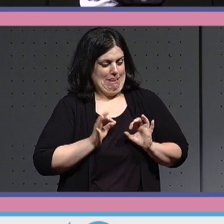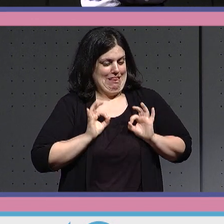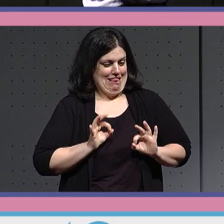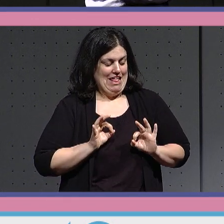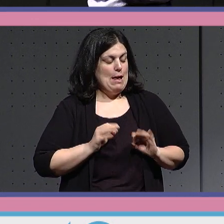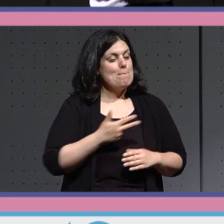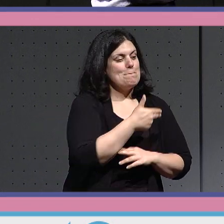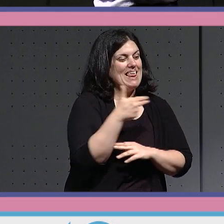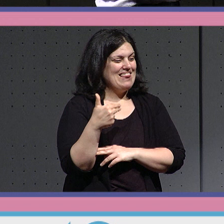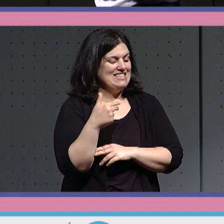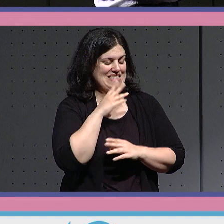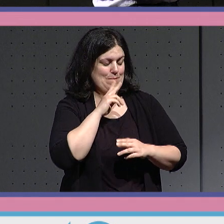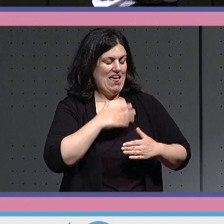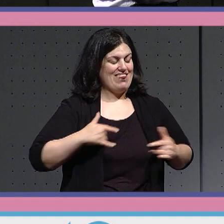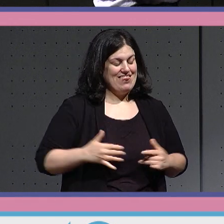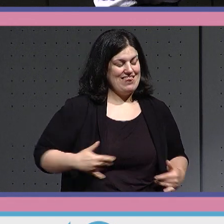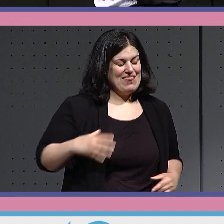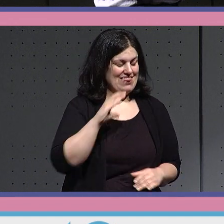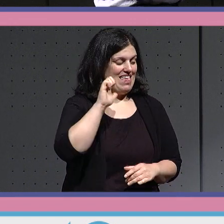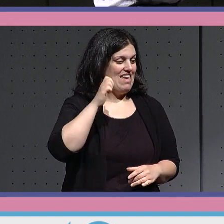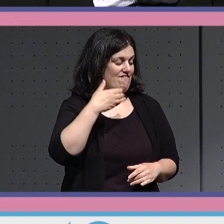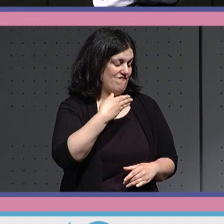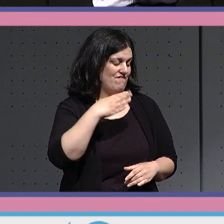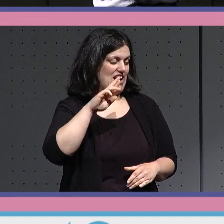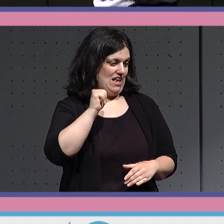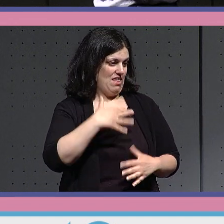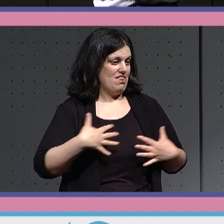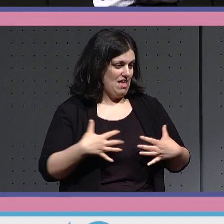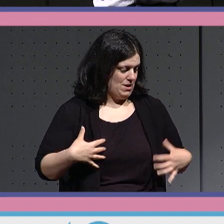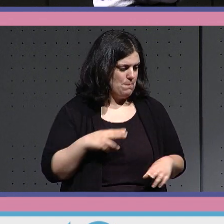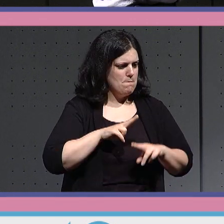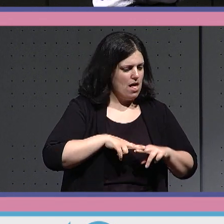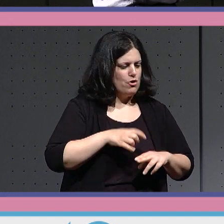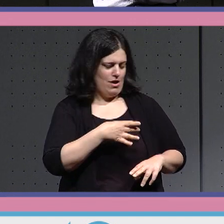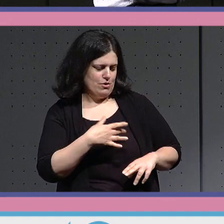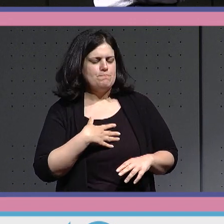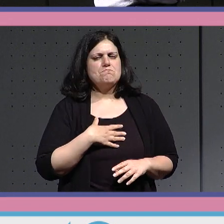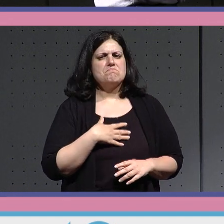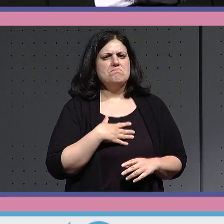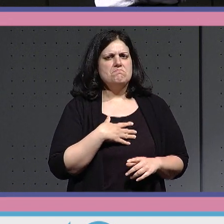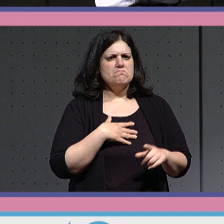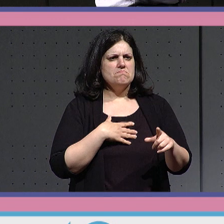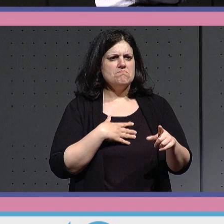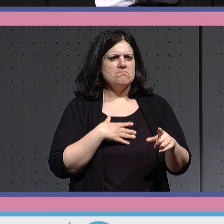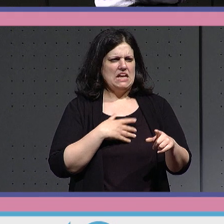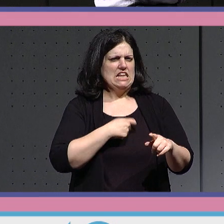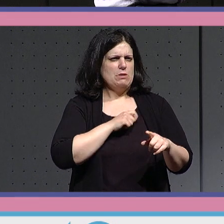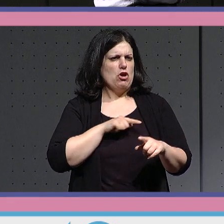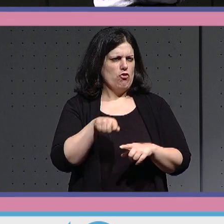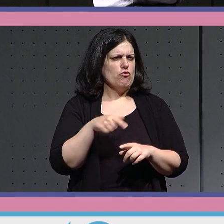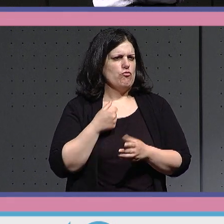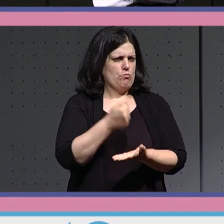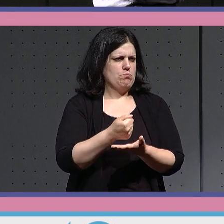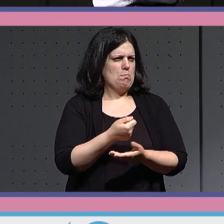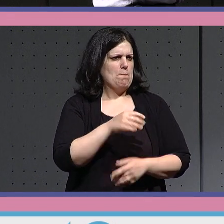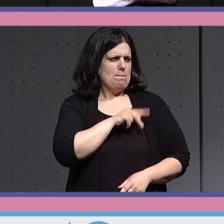cebra, donde se ha inventado una técnica descubierta por un español, que a lo mejor le dan el Nobel, pero se lo dan seguro